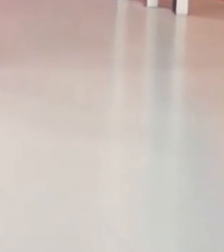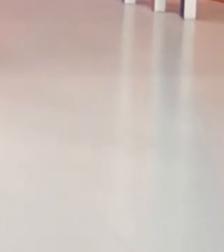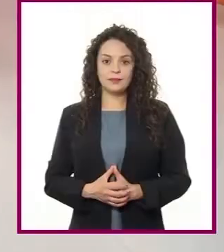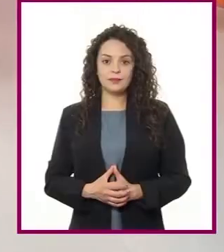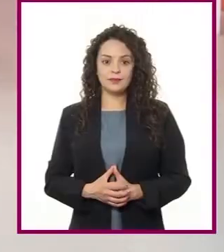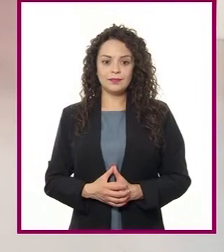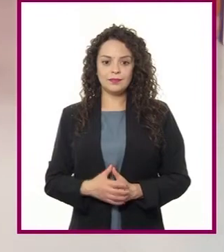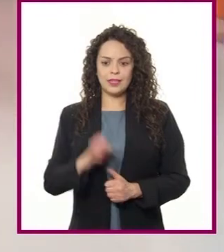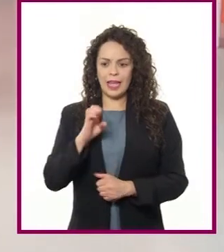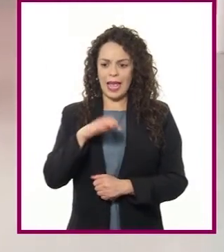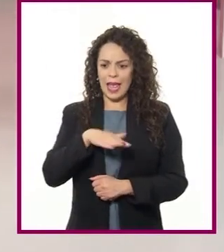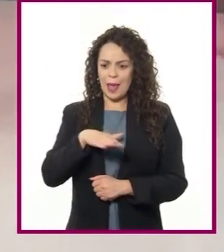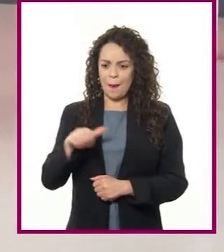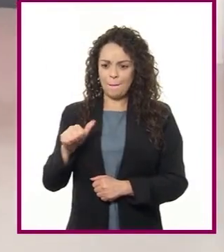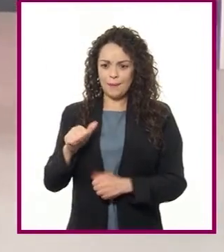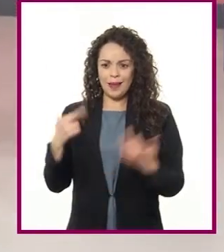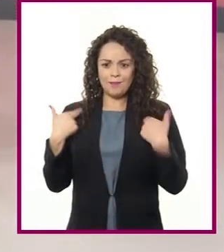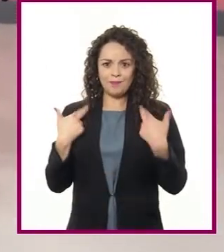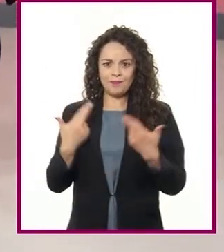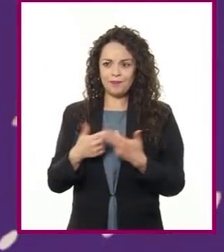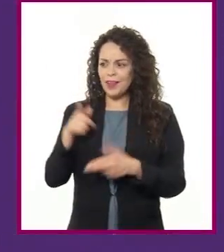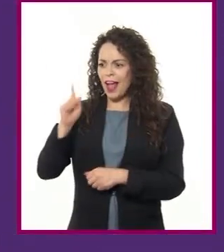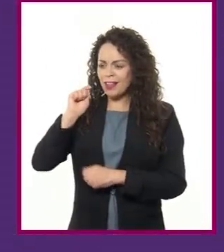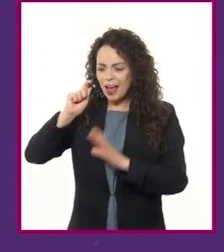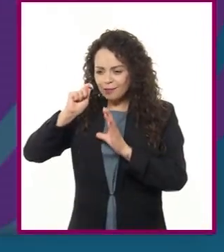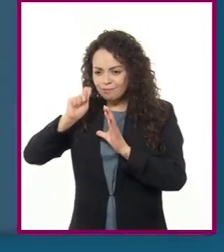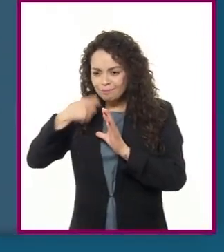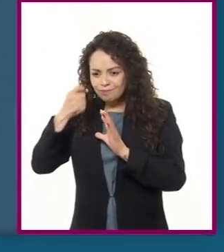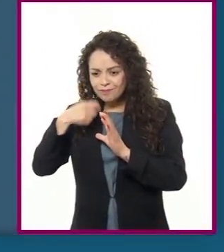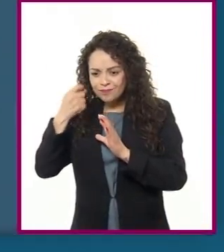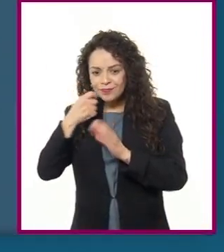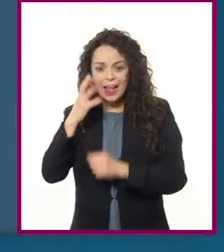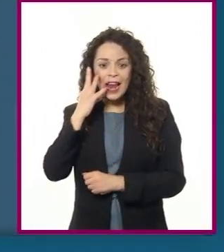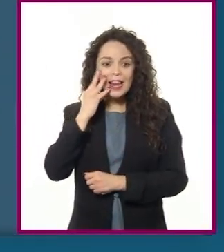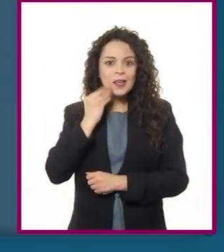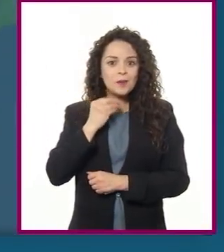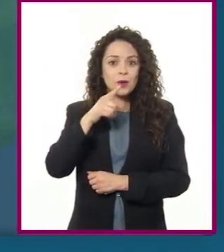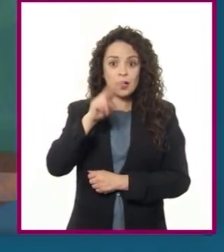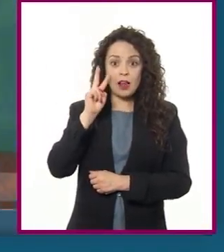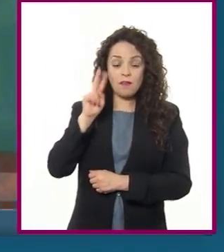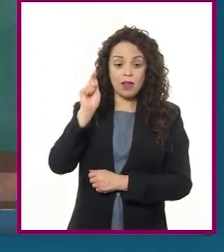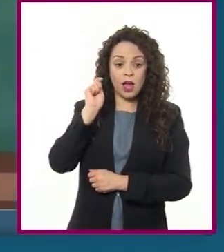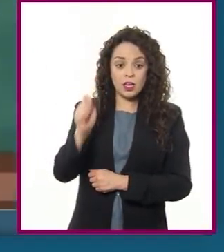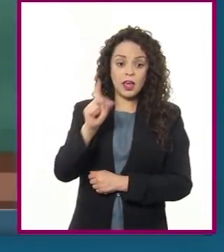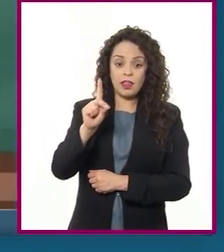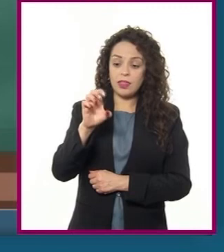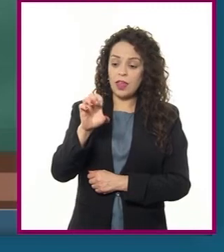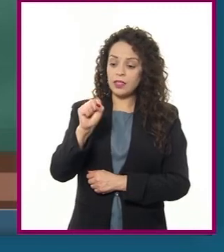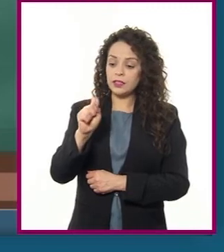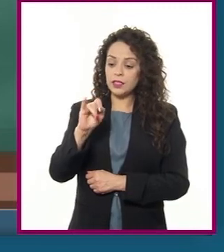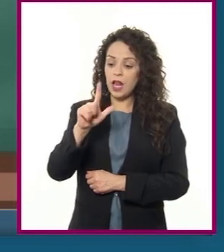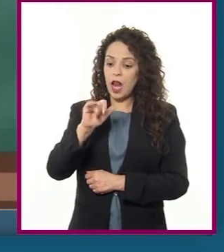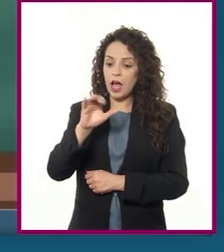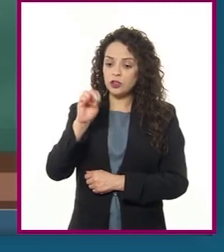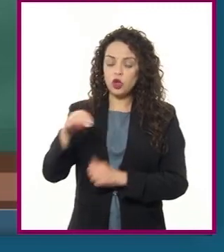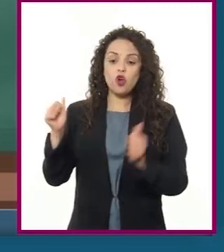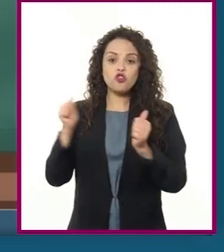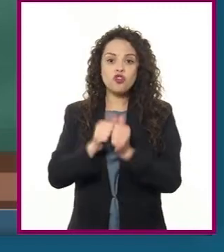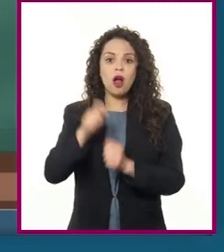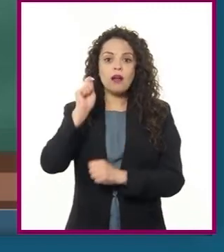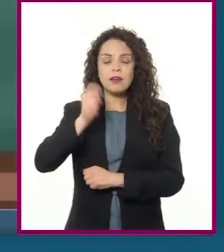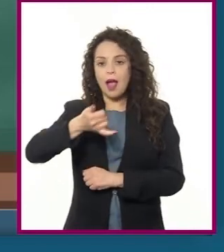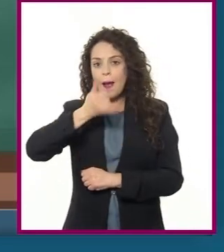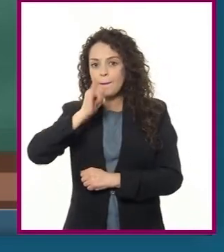Maestra Emma hizo nieve de limón. En casa pudieron observar que se realizó una destilación en una bebida alcohólica. En este proceso